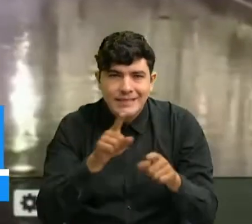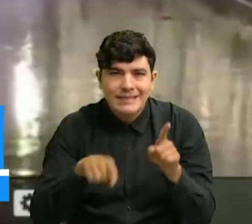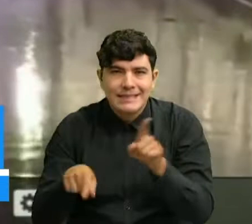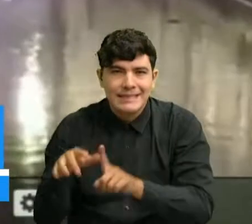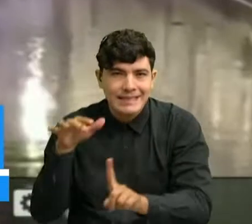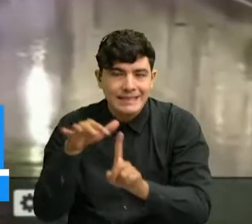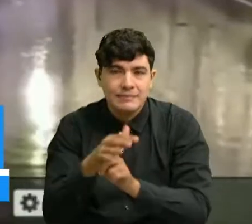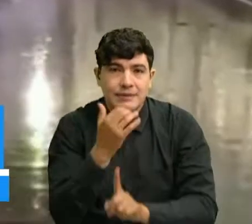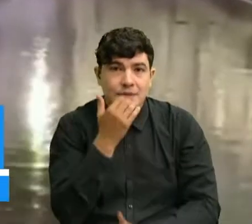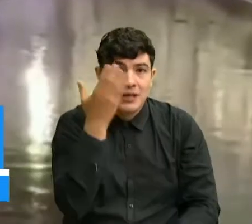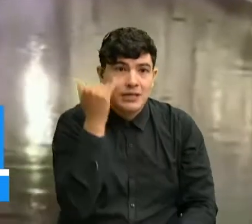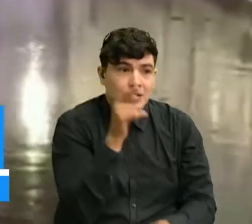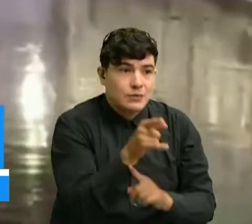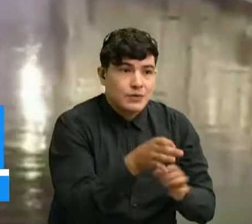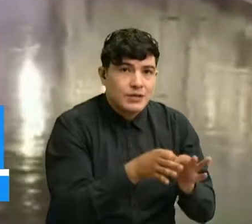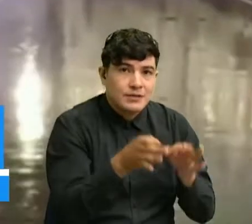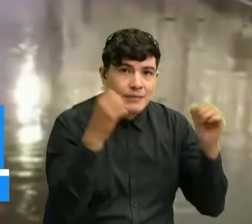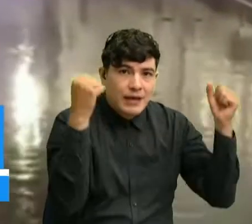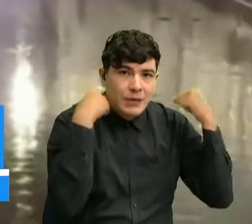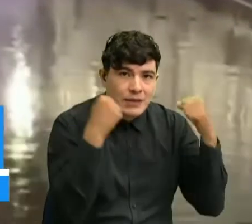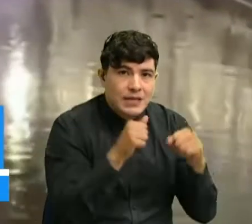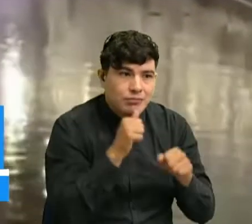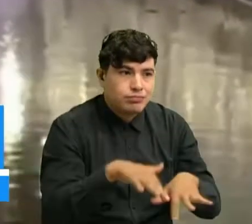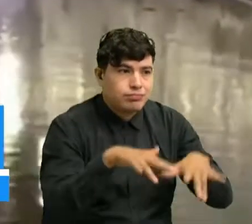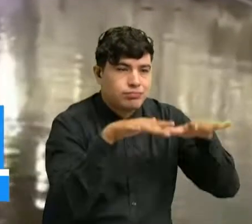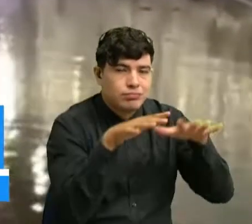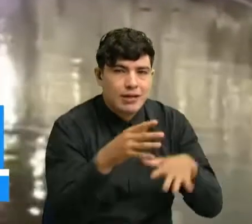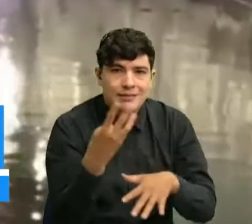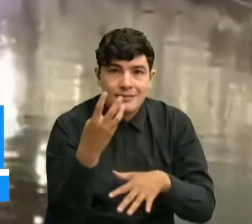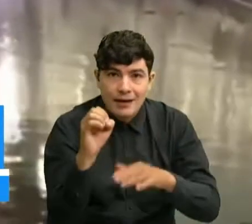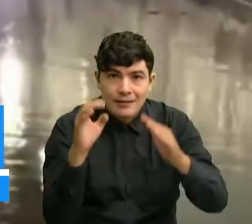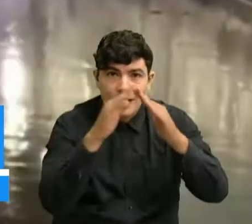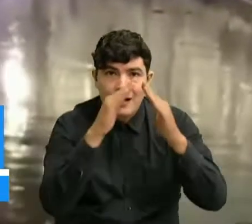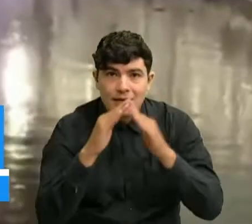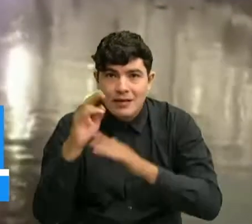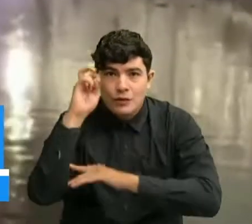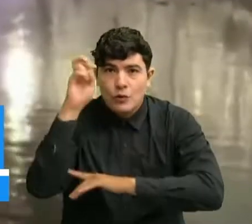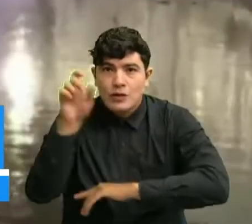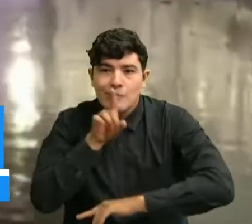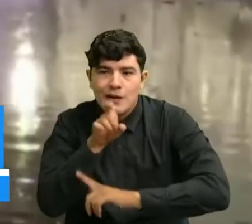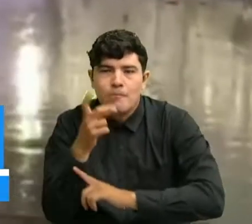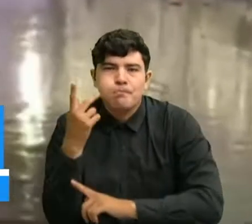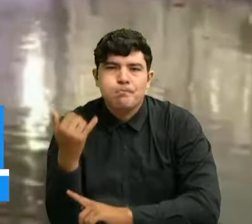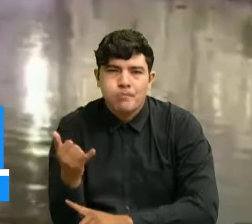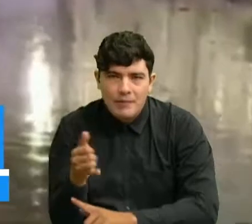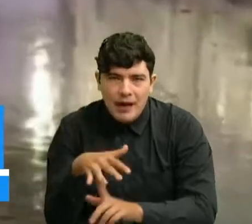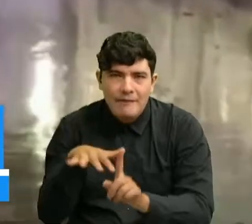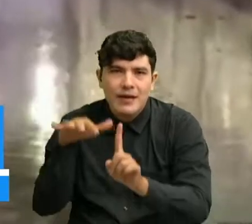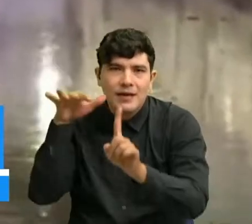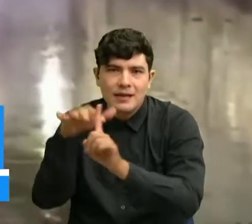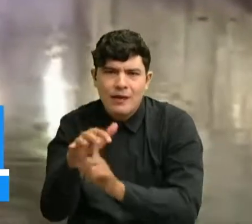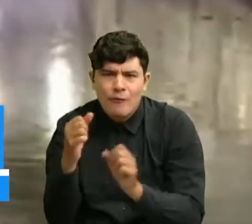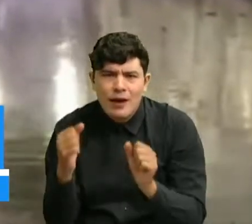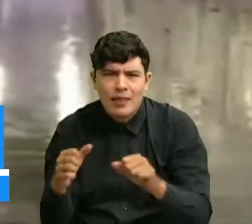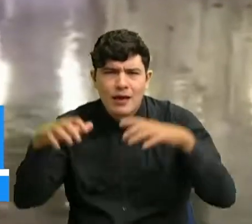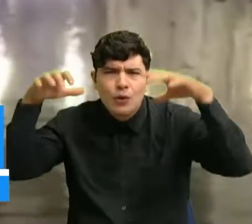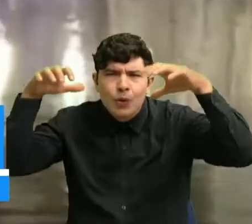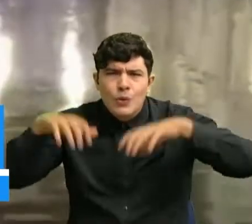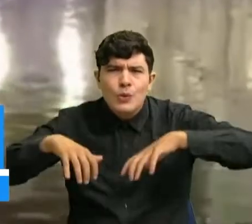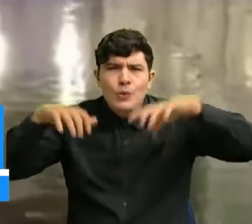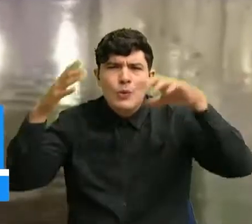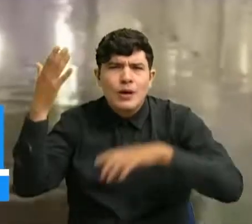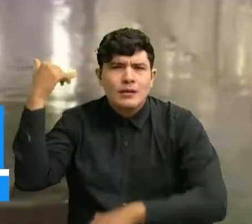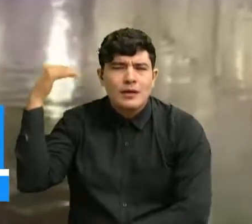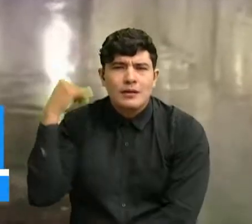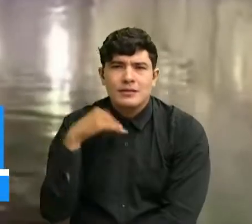conjunto residencial en Piedecuesta y al menos 30 viviendas ubicadas en el norte de Bucaramanga resultaron afectadas por las intensas lluvias que cayeron en la